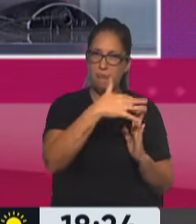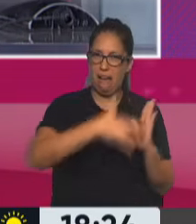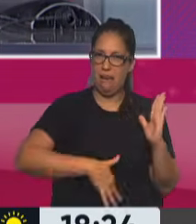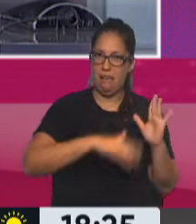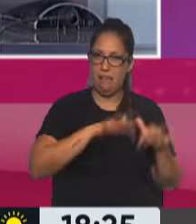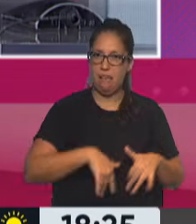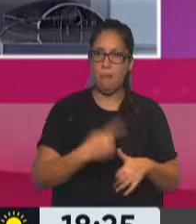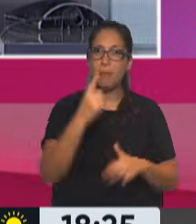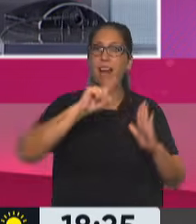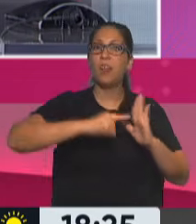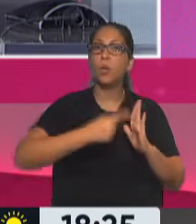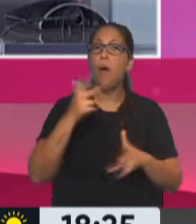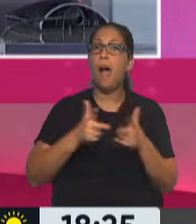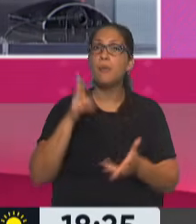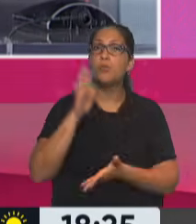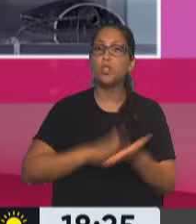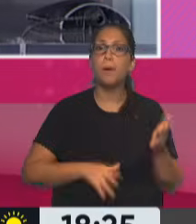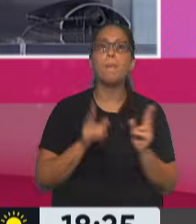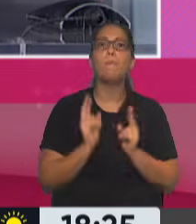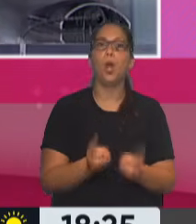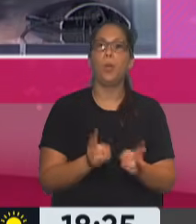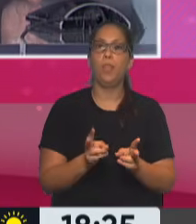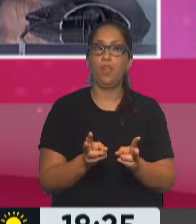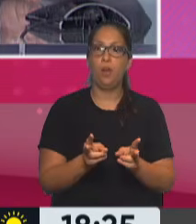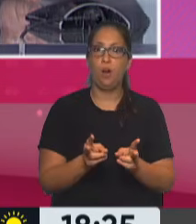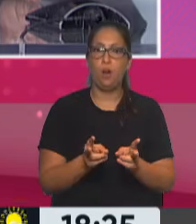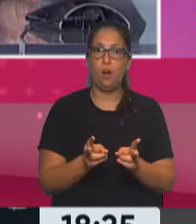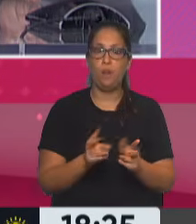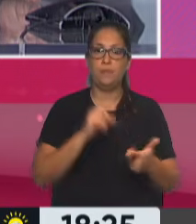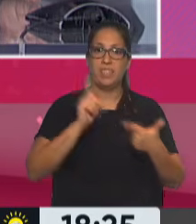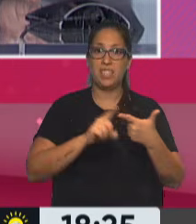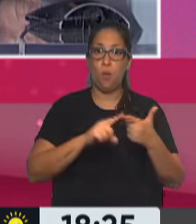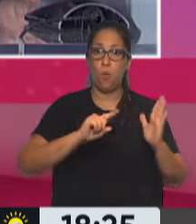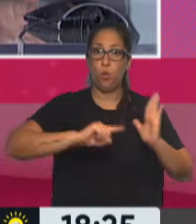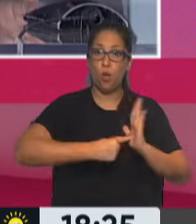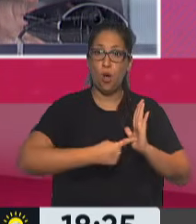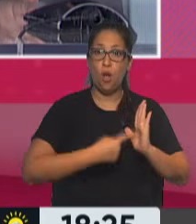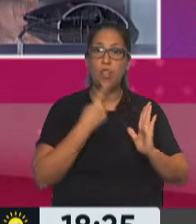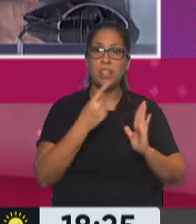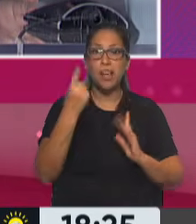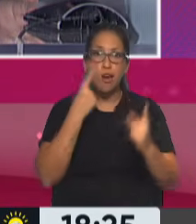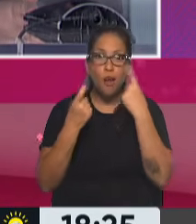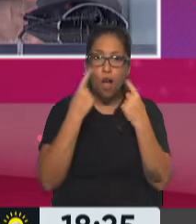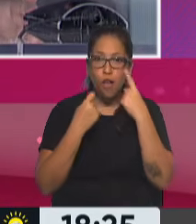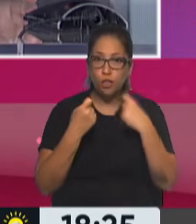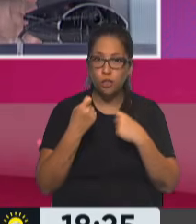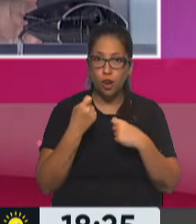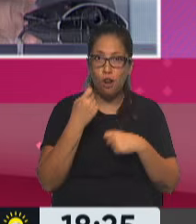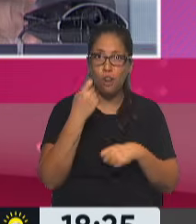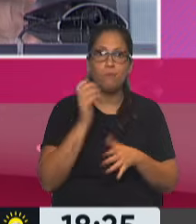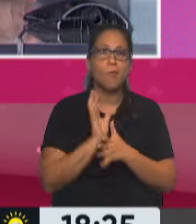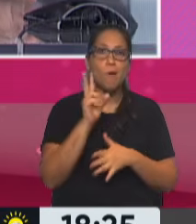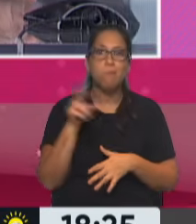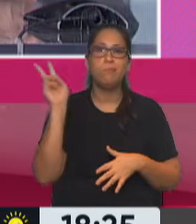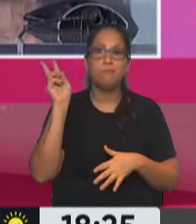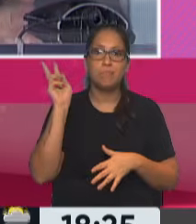El primer artículo se refiere a la prohibición. El segundo artículo se refiere a la verificación y al mismo tiempo